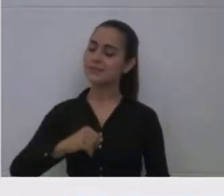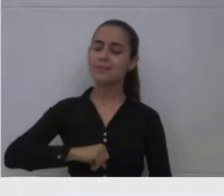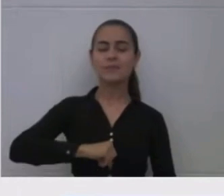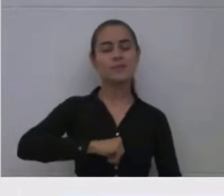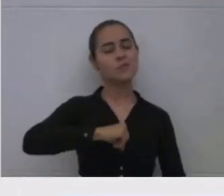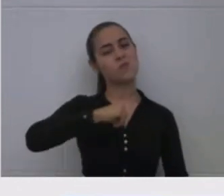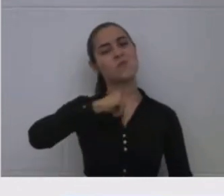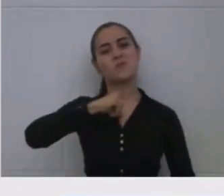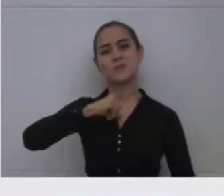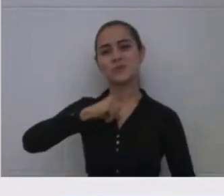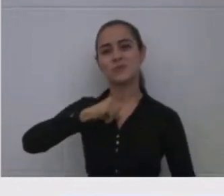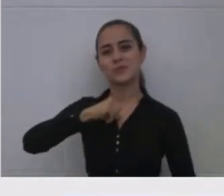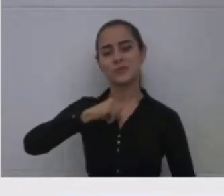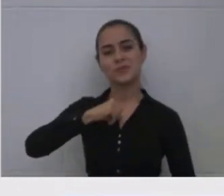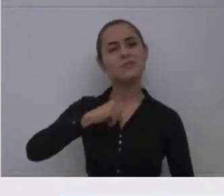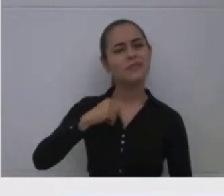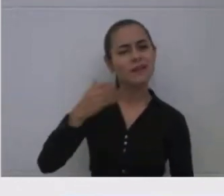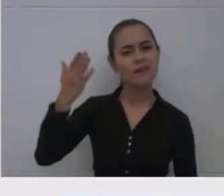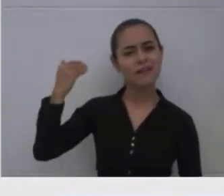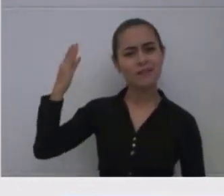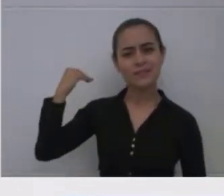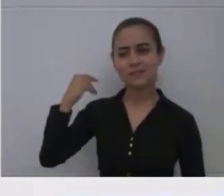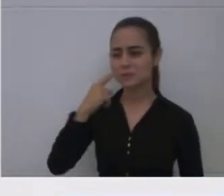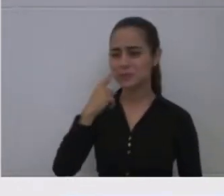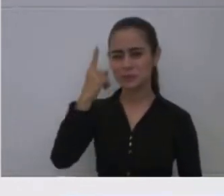El primer año, cuando yo hacía parte de la coalición de gobierno,